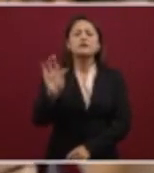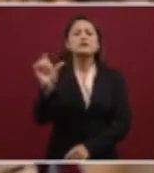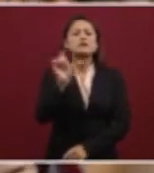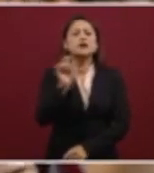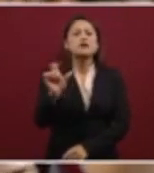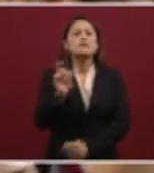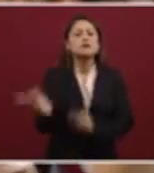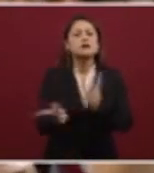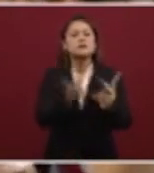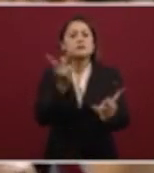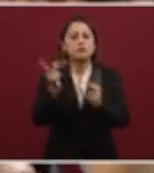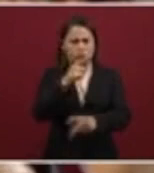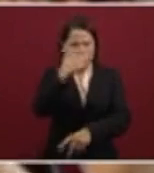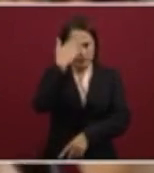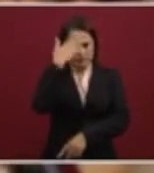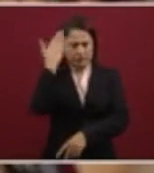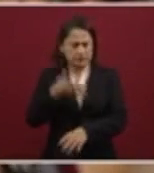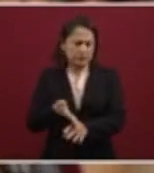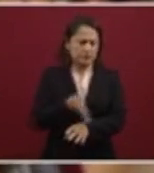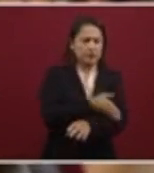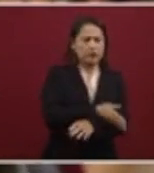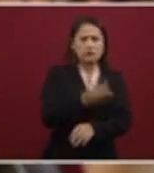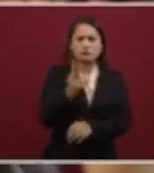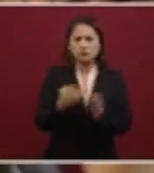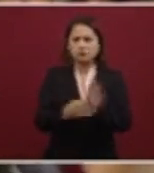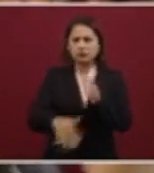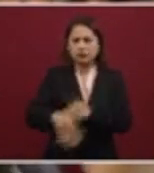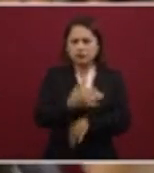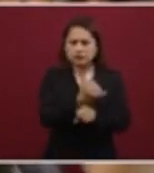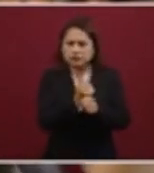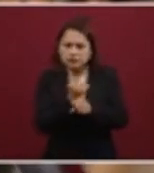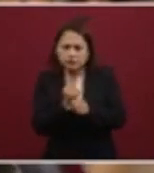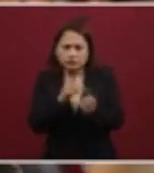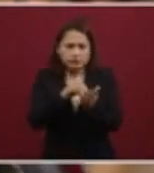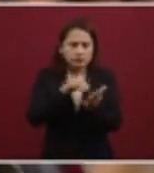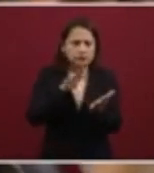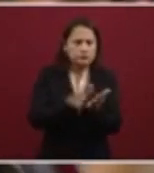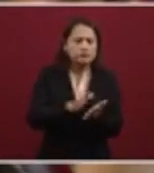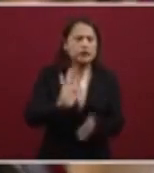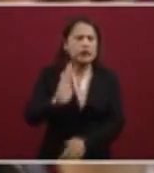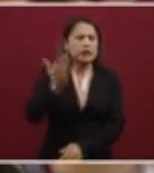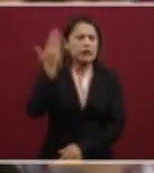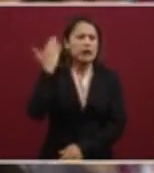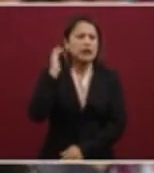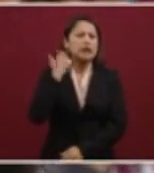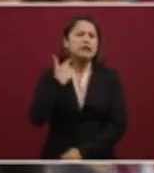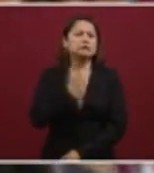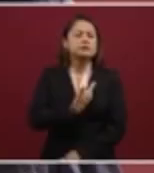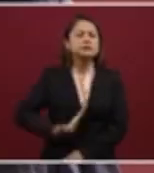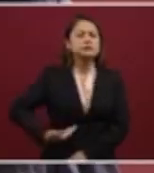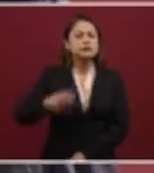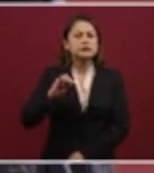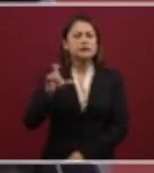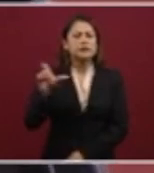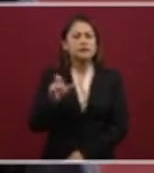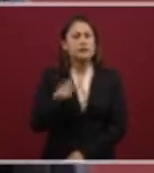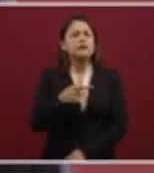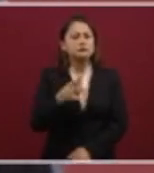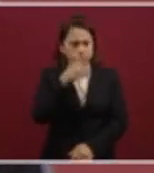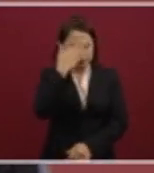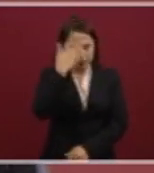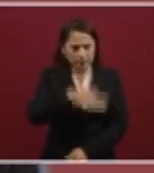auditoría 2015 y de las corruptelas de Fox? ¿Qué piensa de este caso, presidente? Muchas gracias.